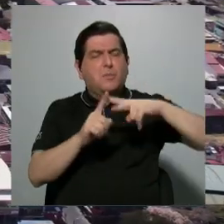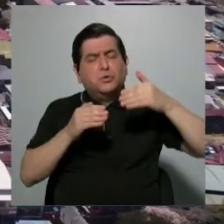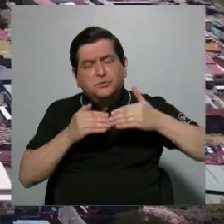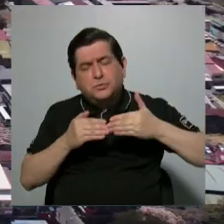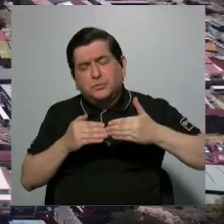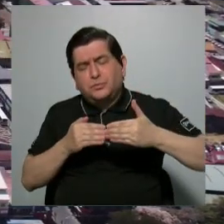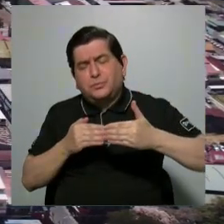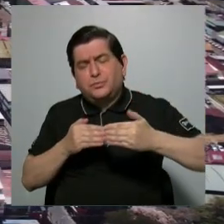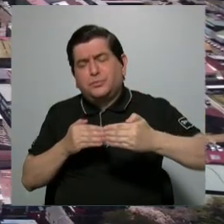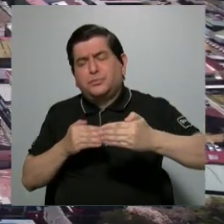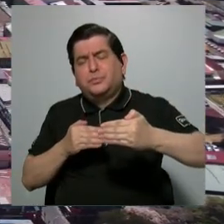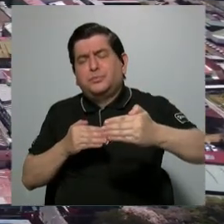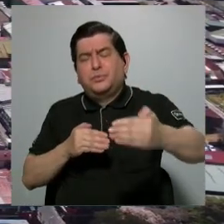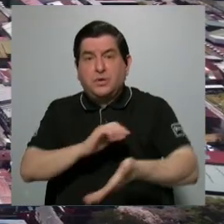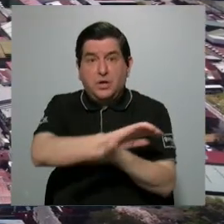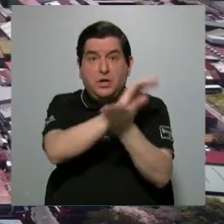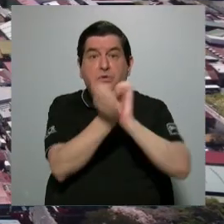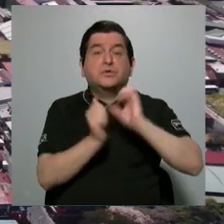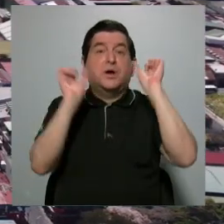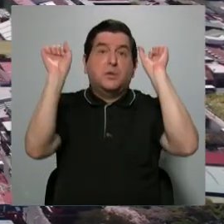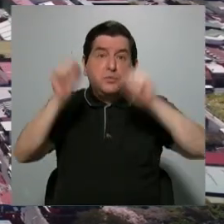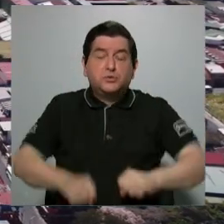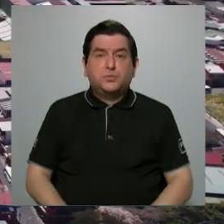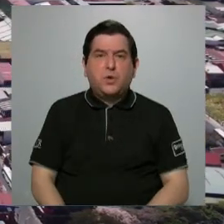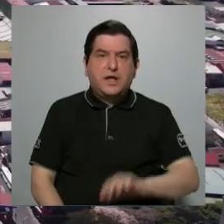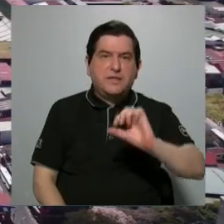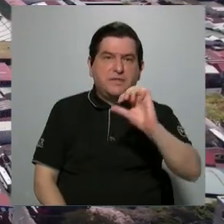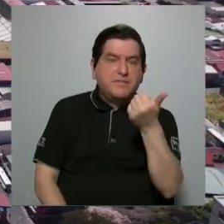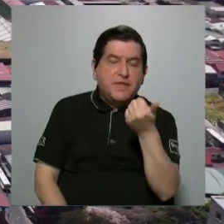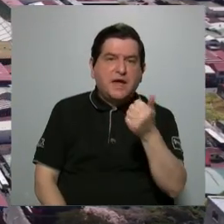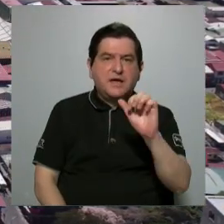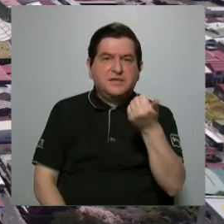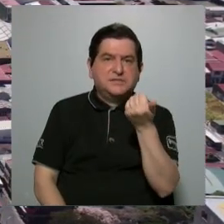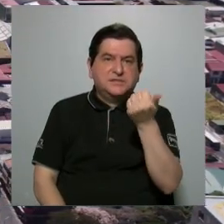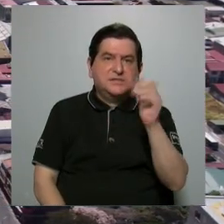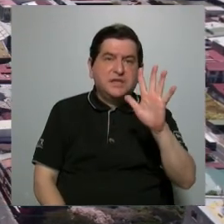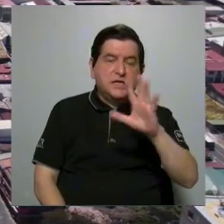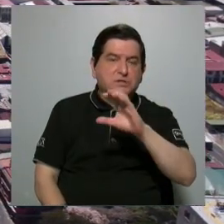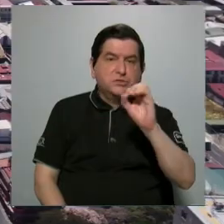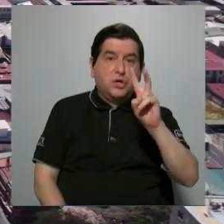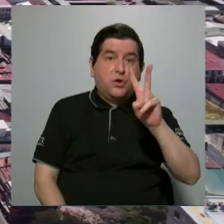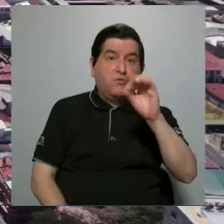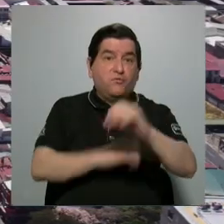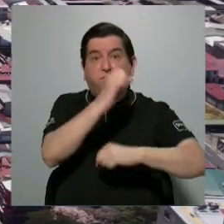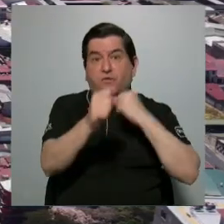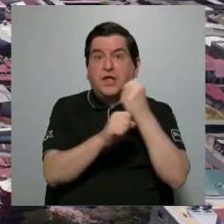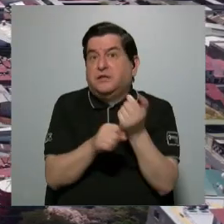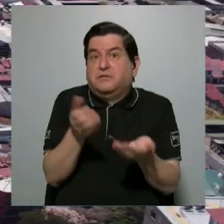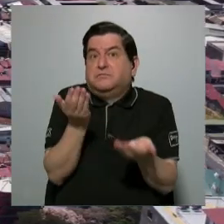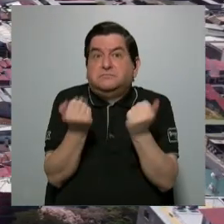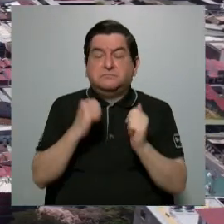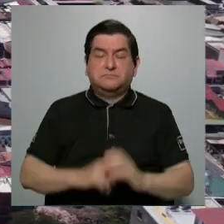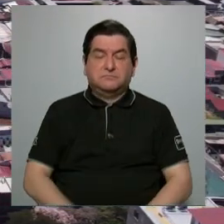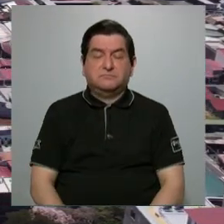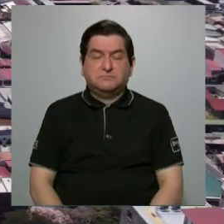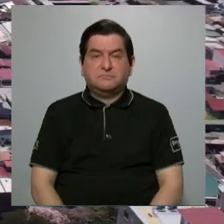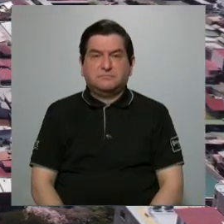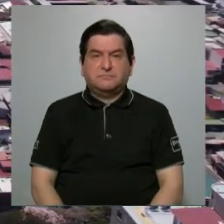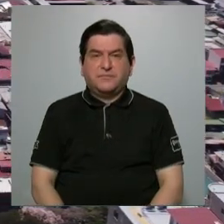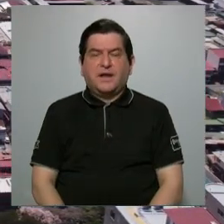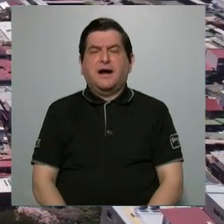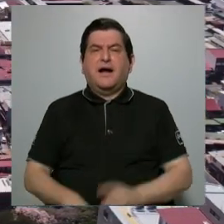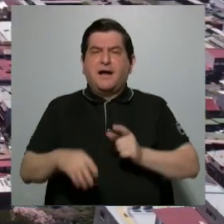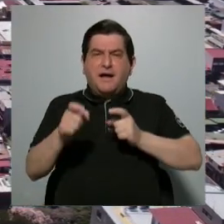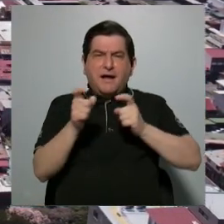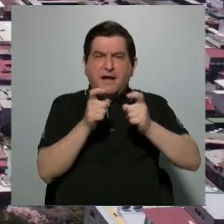de tiempo. Las transformaciones pueden llevar 10, 15, 20 años o más. Y entonces la